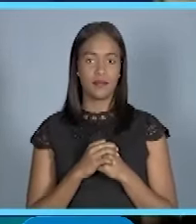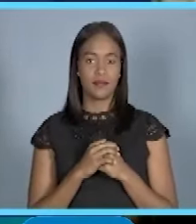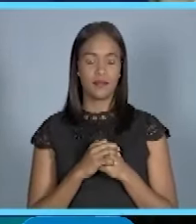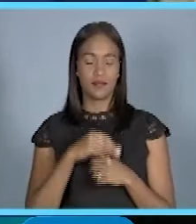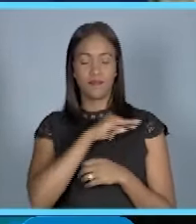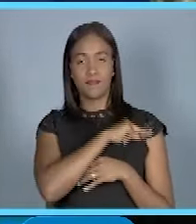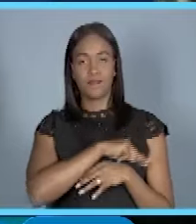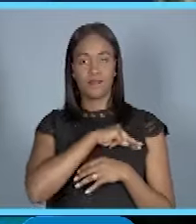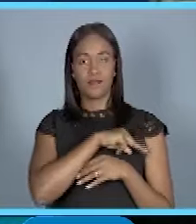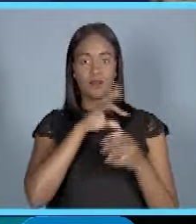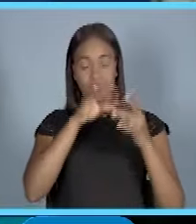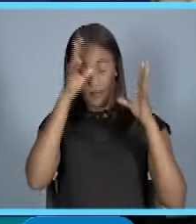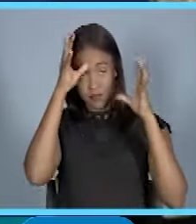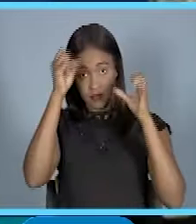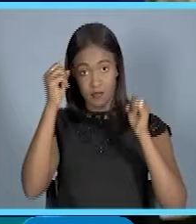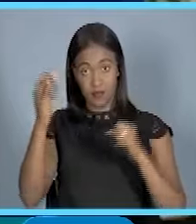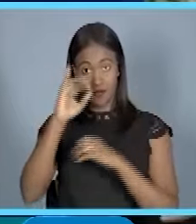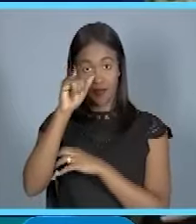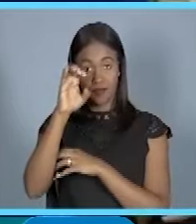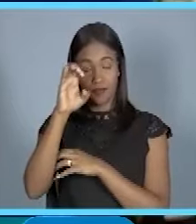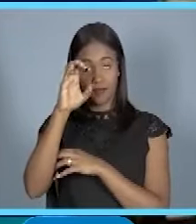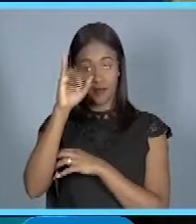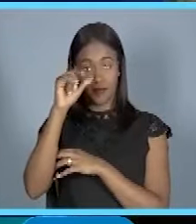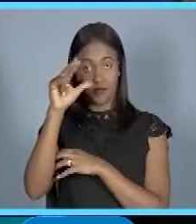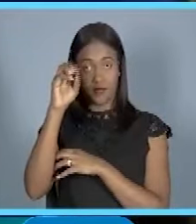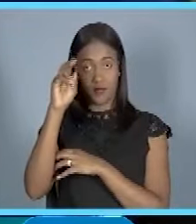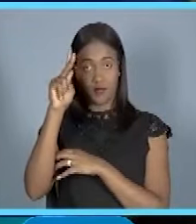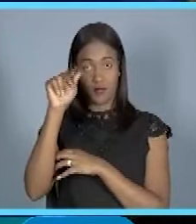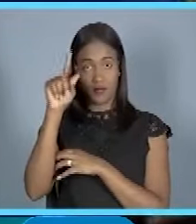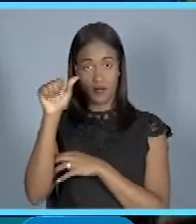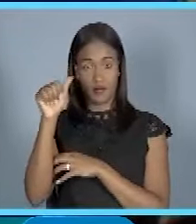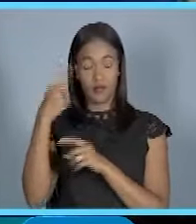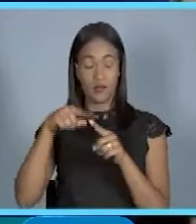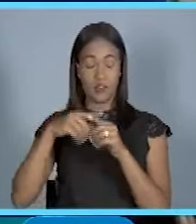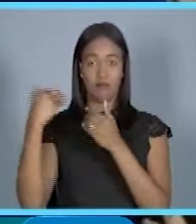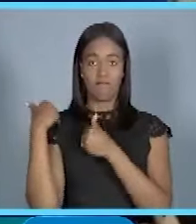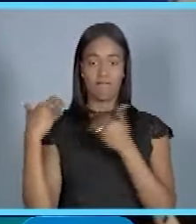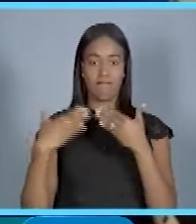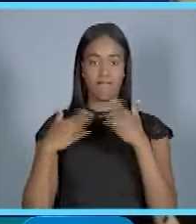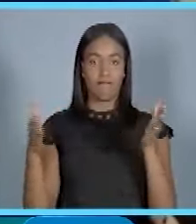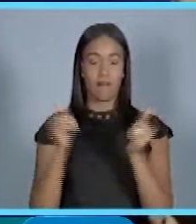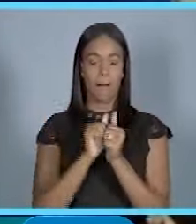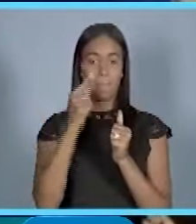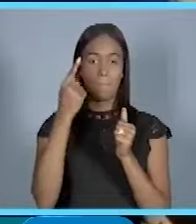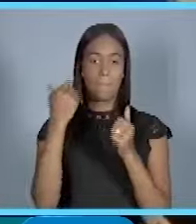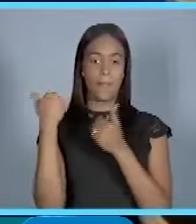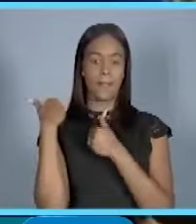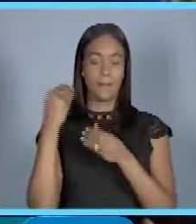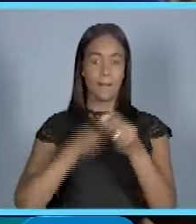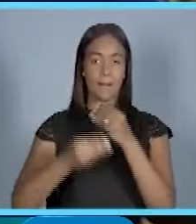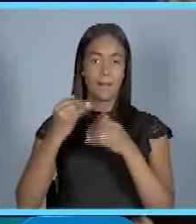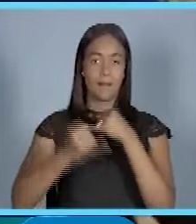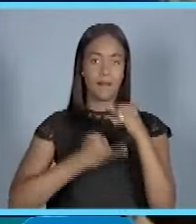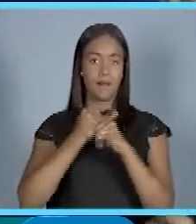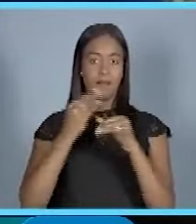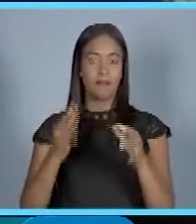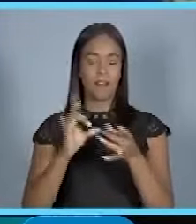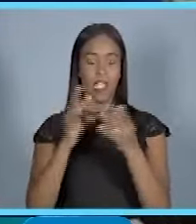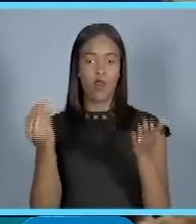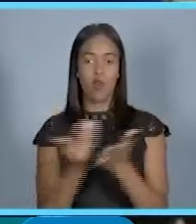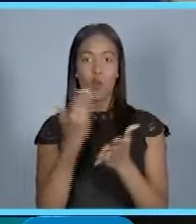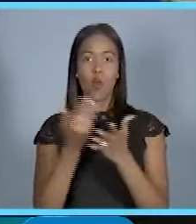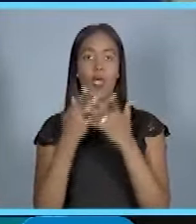ministro administrativo de la Presidencia, José Ignacio Paliza, al encabezar la apertura del primer foro internacional de